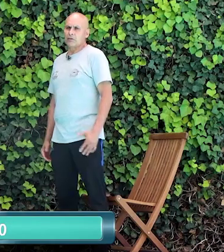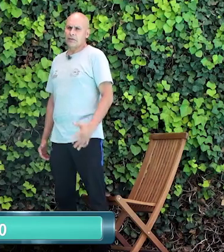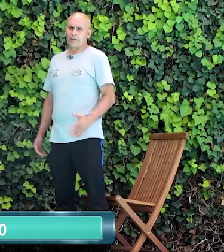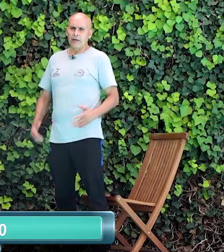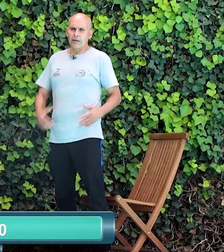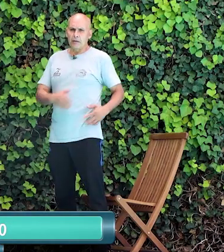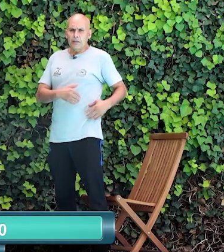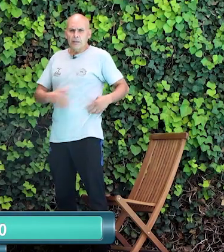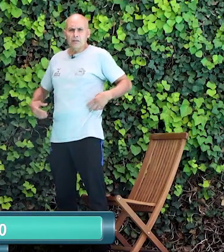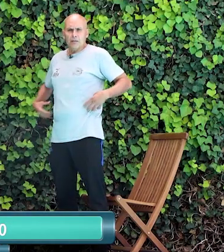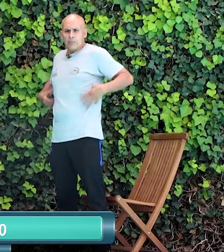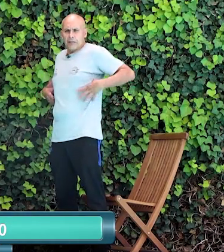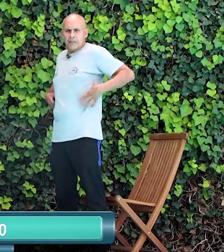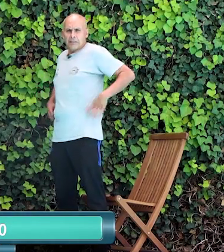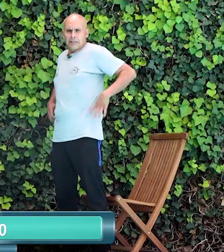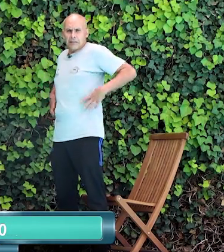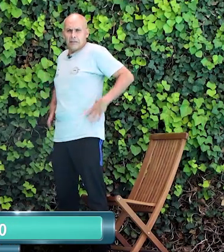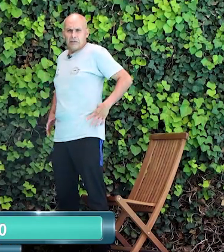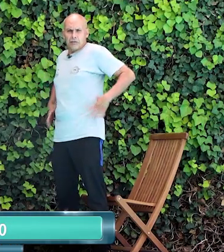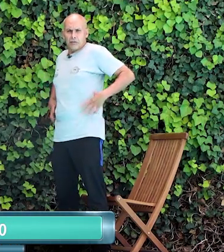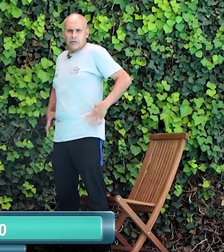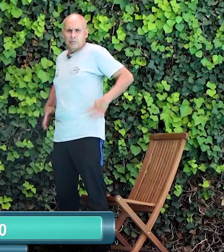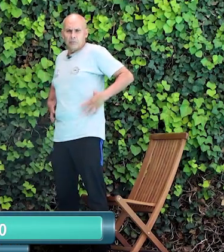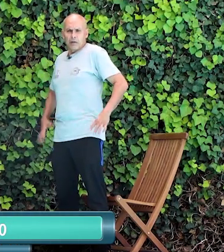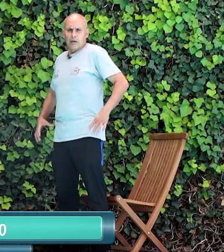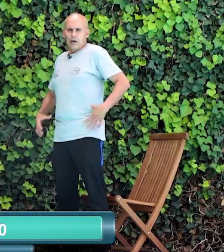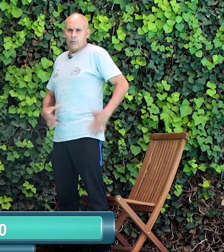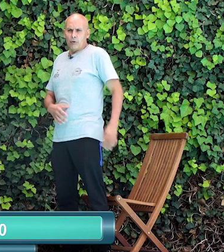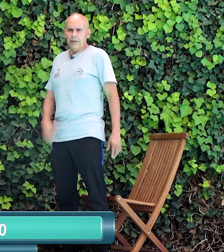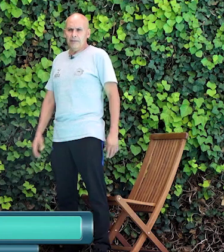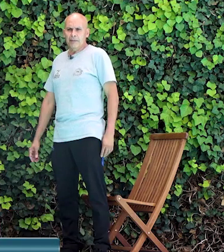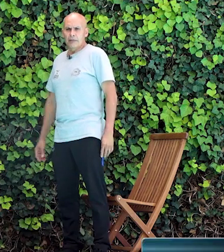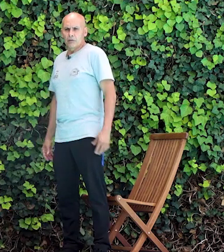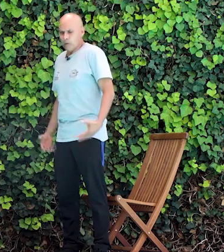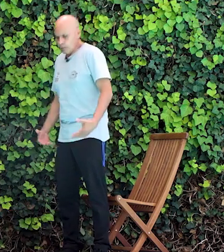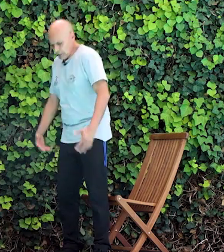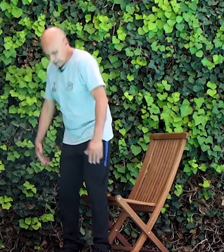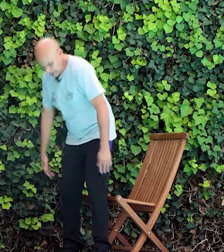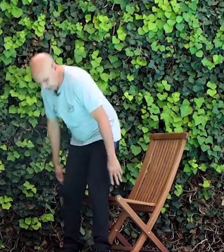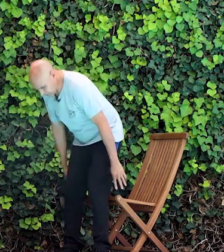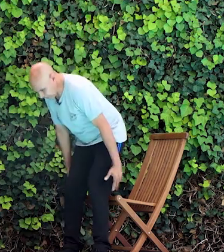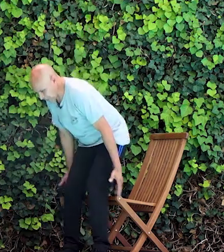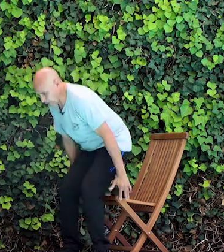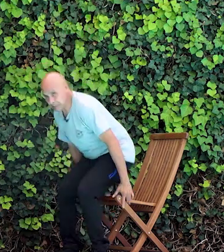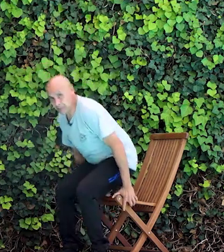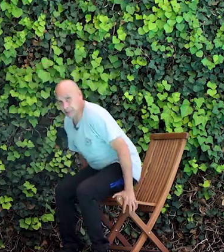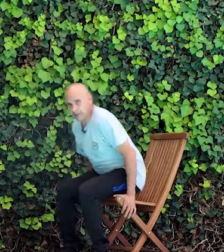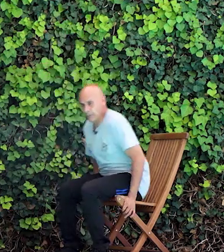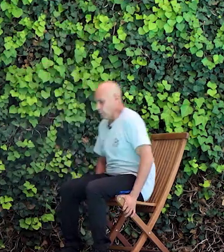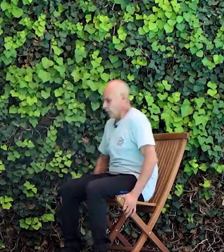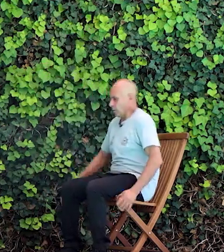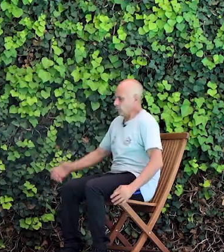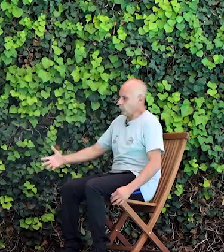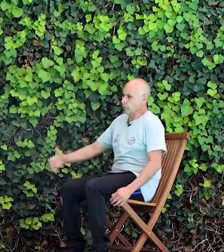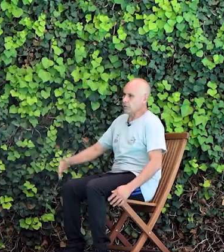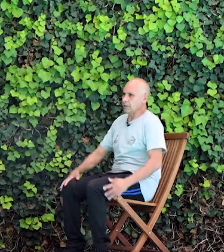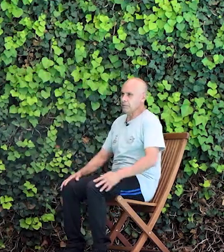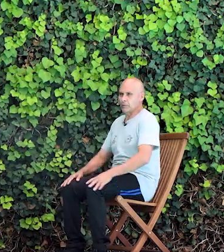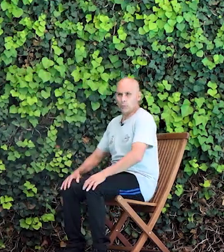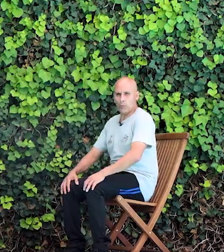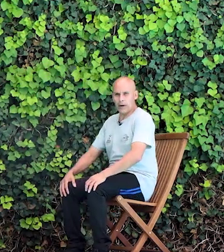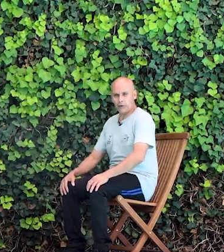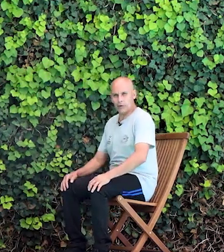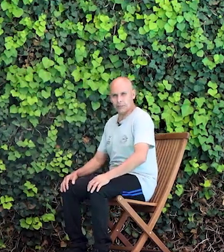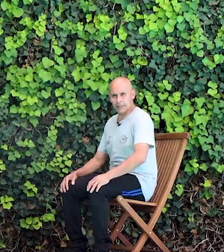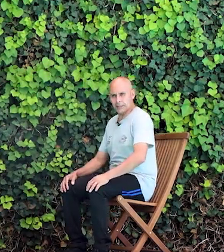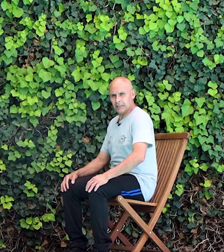Ahora lo que vamos a trabajar es la parte lateral de nuestro abdomen. Nos vamos a sentar ya sea en una silla, en un bote,